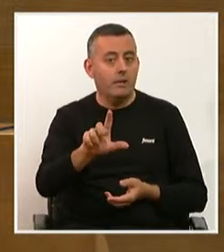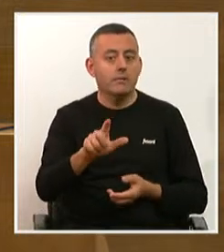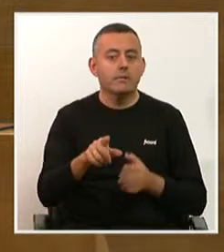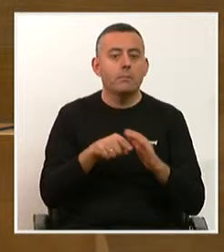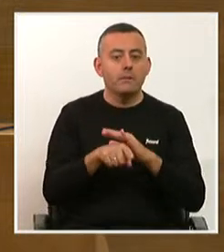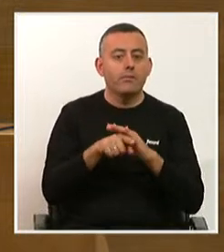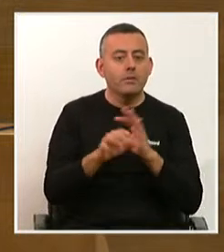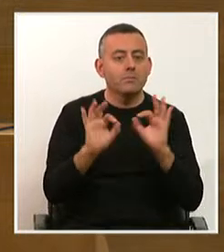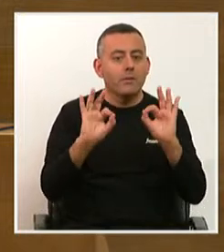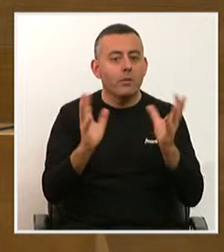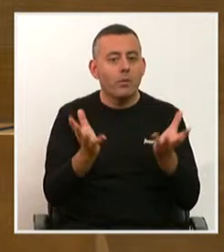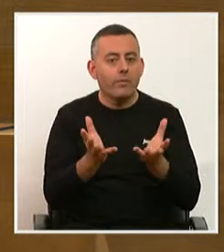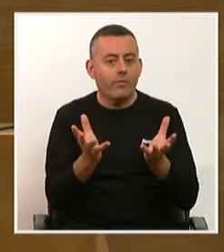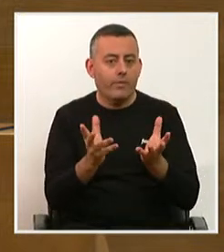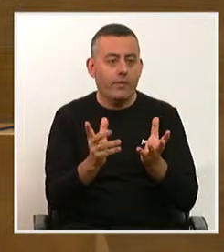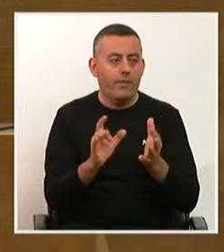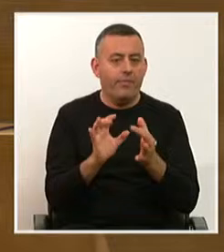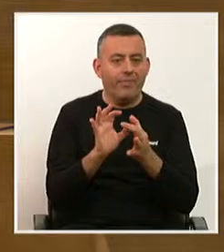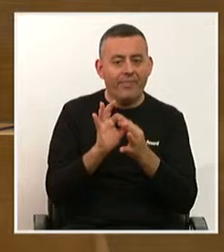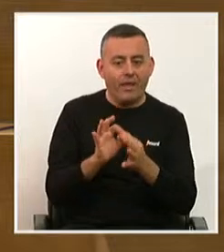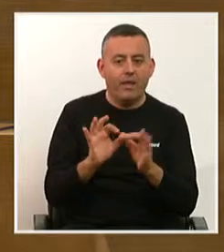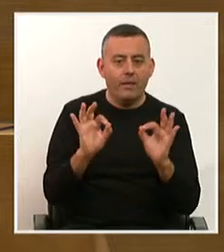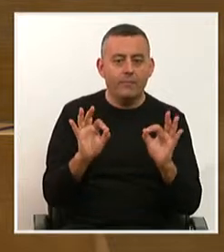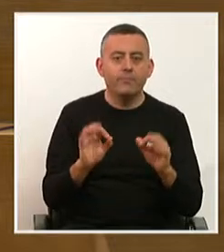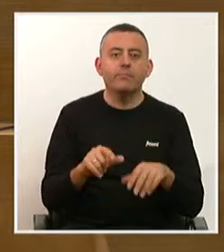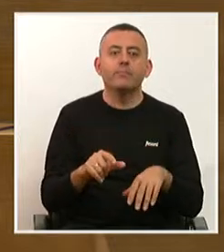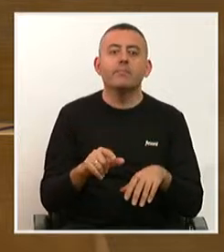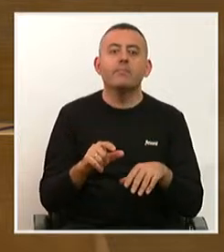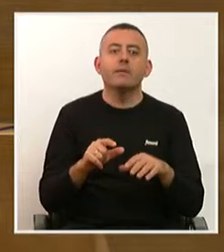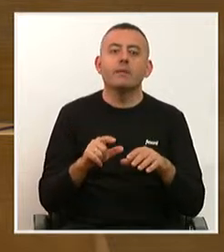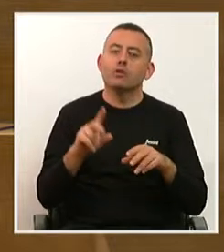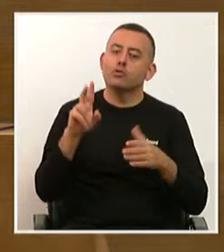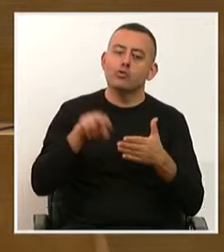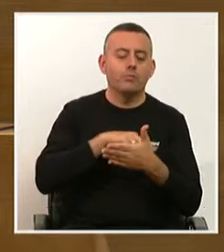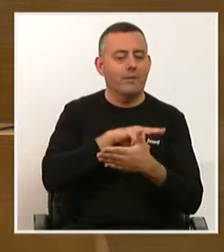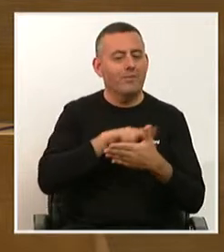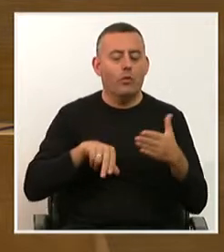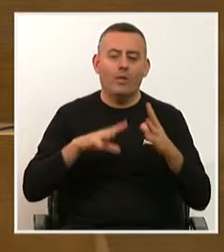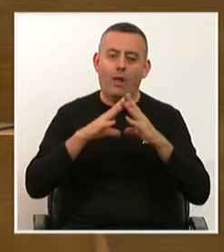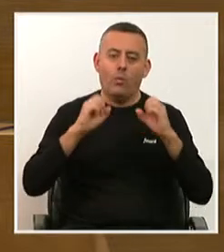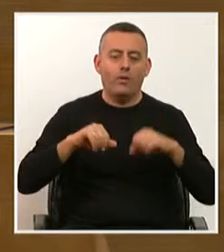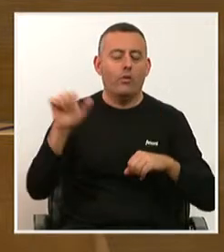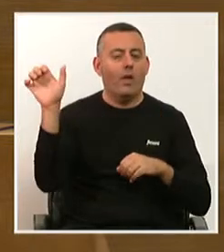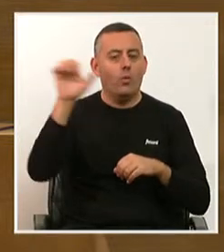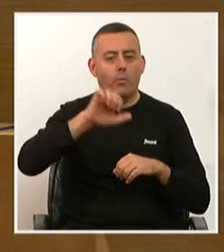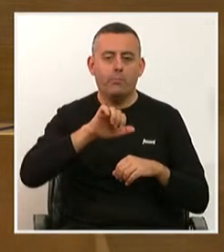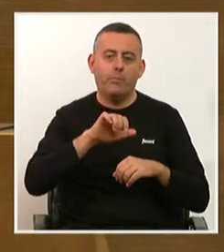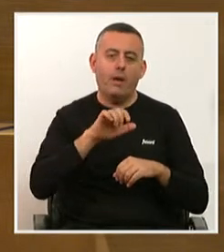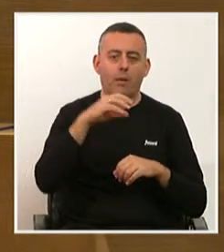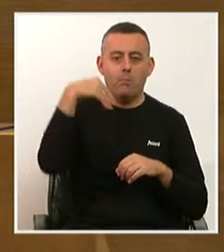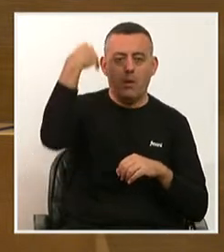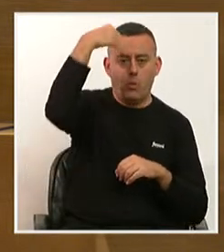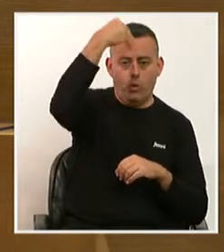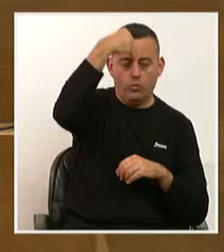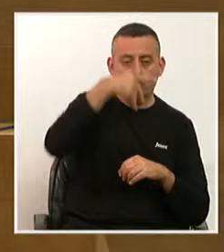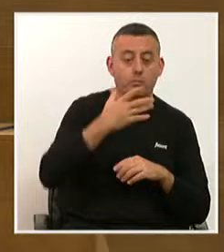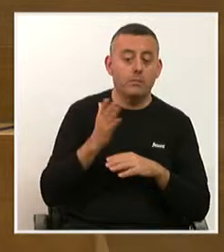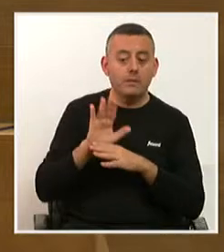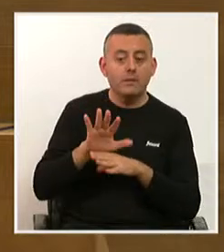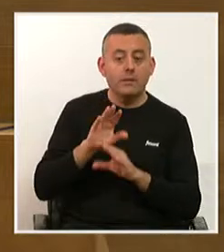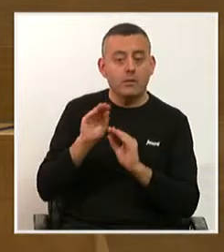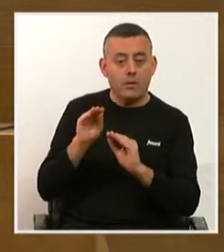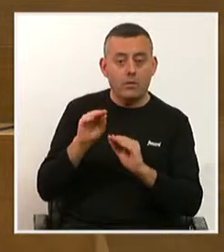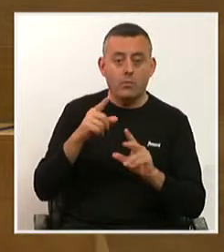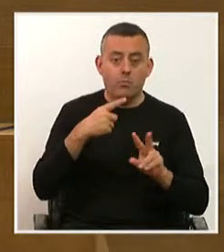de urgencia sobre la suspensión inmediata del acuerdo agrícola entre Marruecos y la Unión Europea presentada por el grupo parlamentario